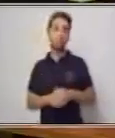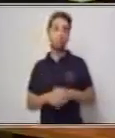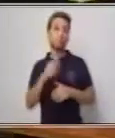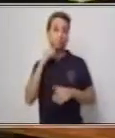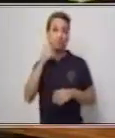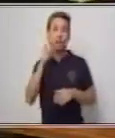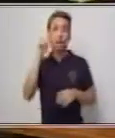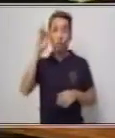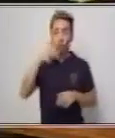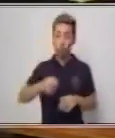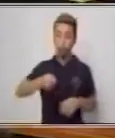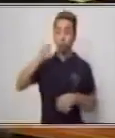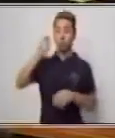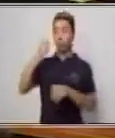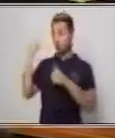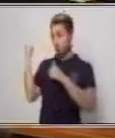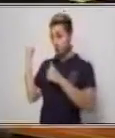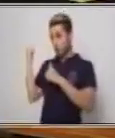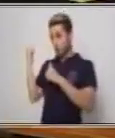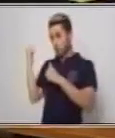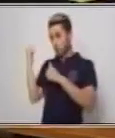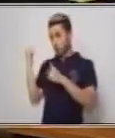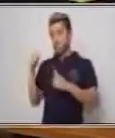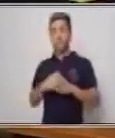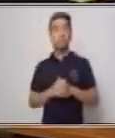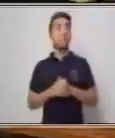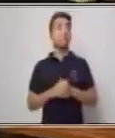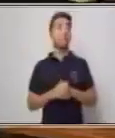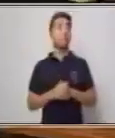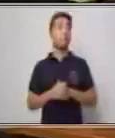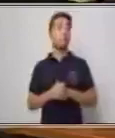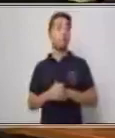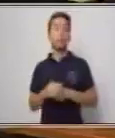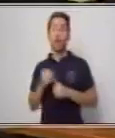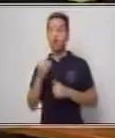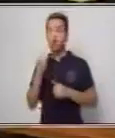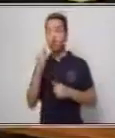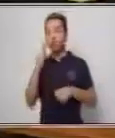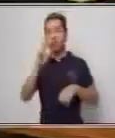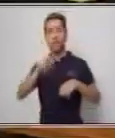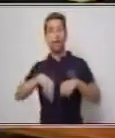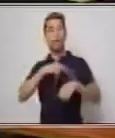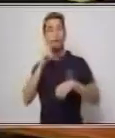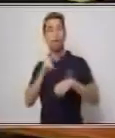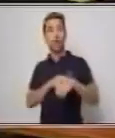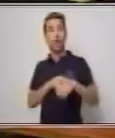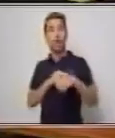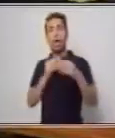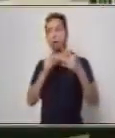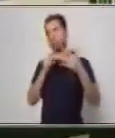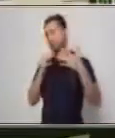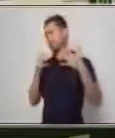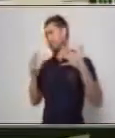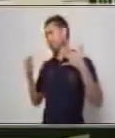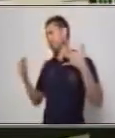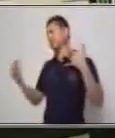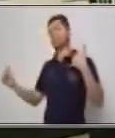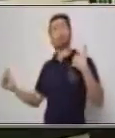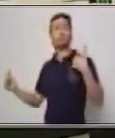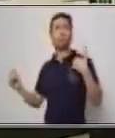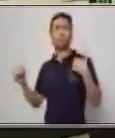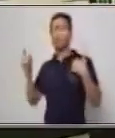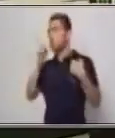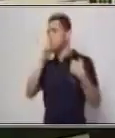luces. Los números naturales son infinitos. No le vamos a encontrar fin nunca. Son